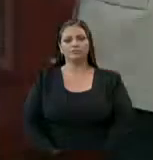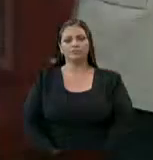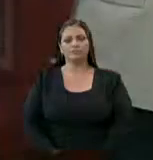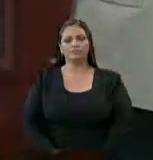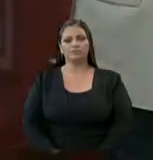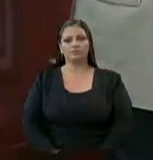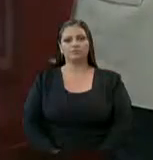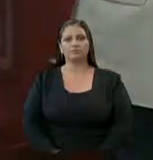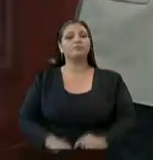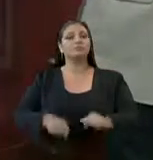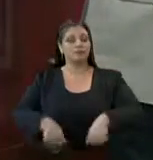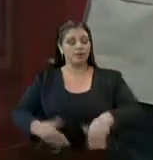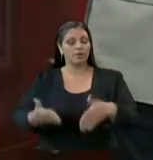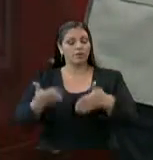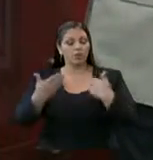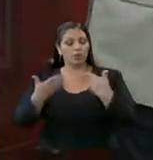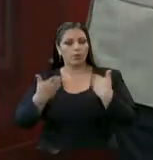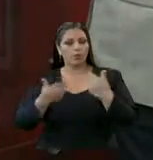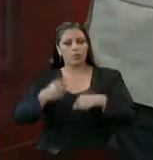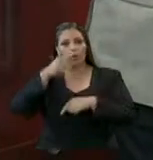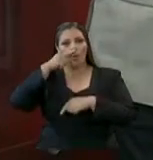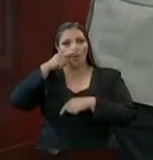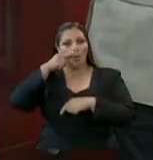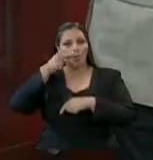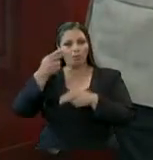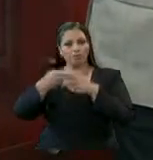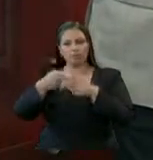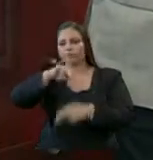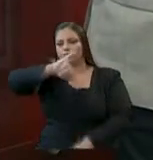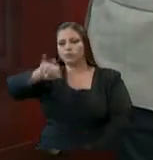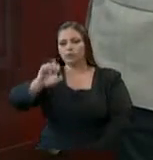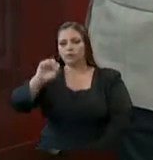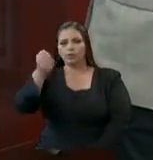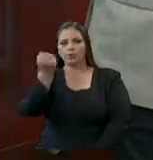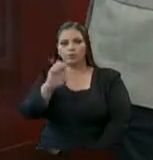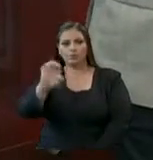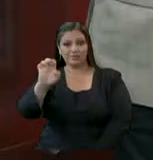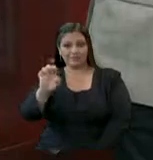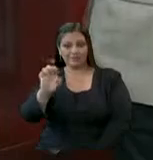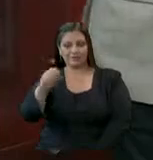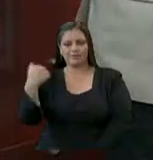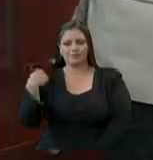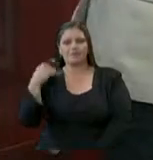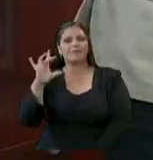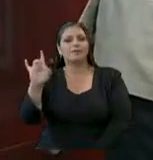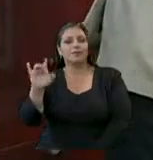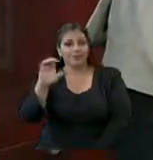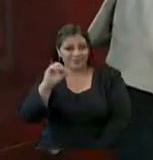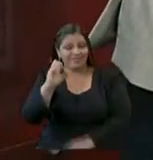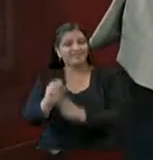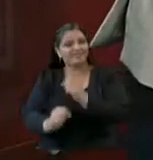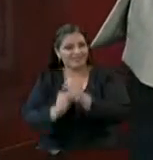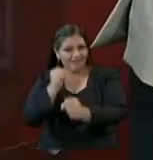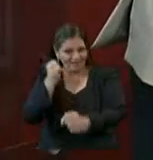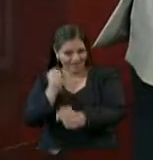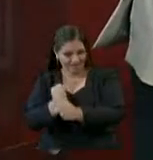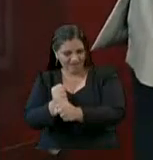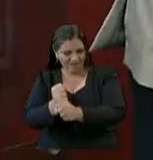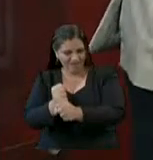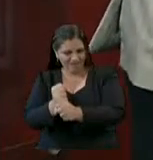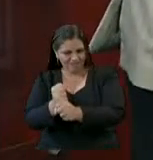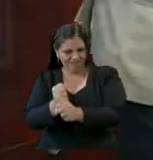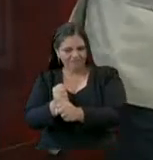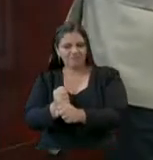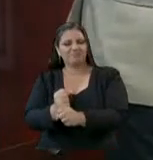Bueno, en Guayaquil dictan prisión preventiva contra José S., de 80 años de edad.